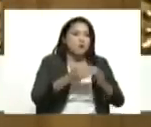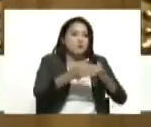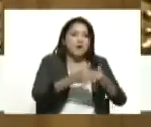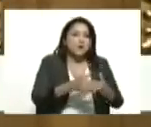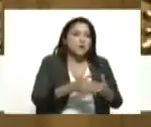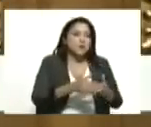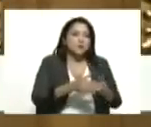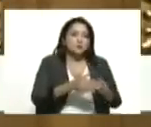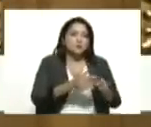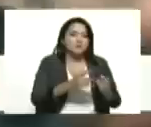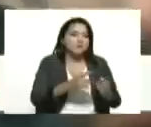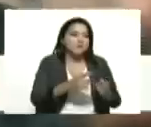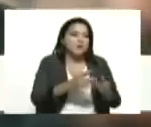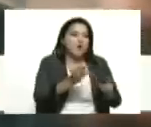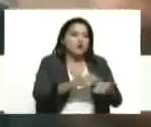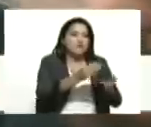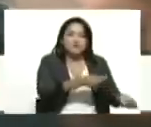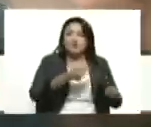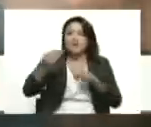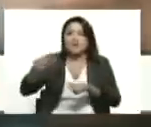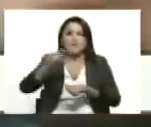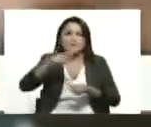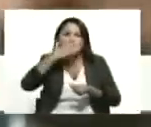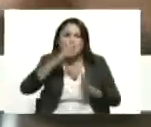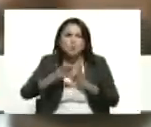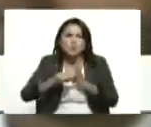Entonces, advertimos con tiempo.